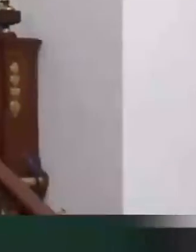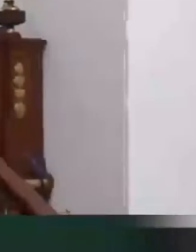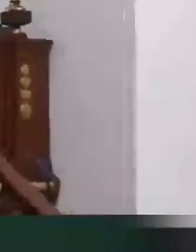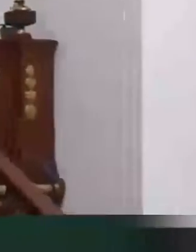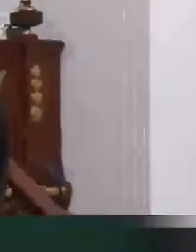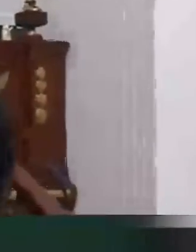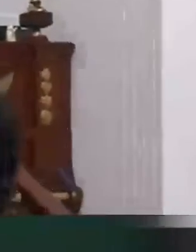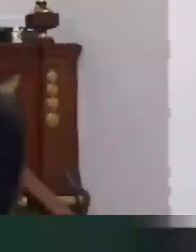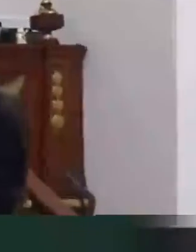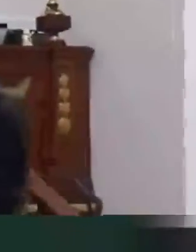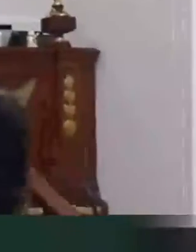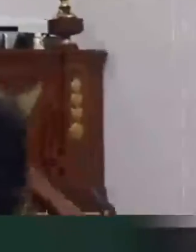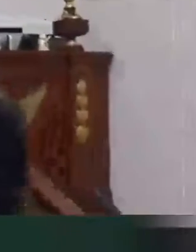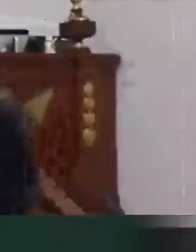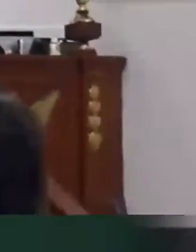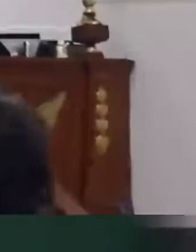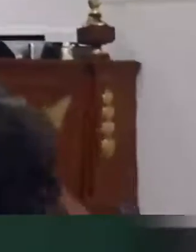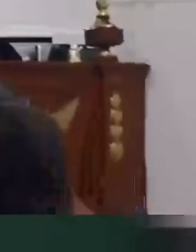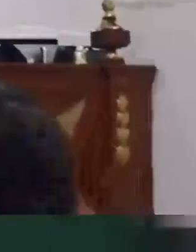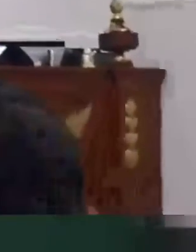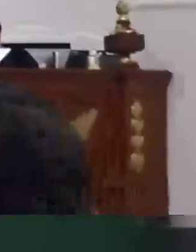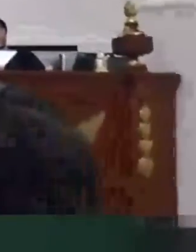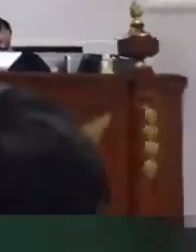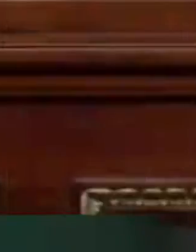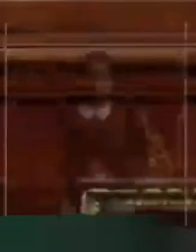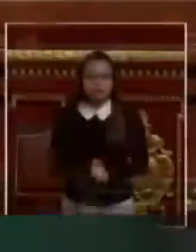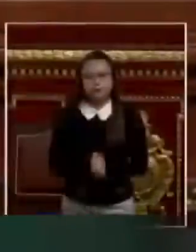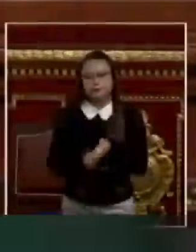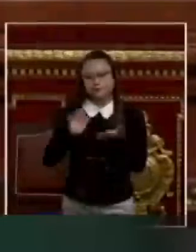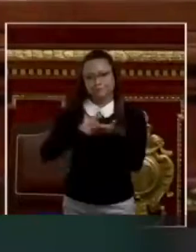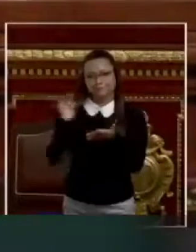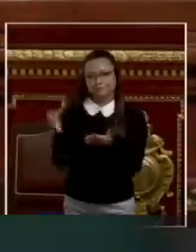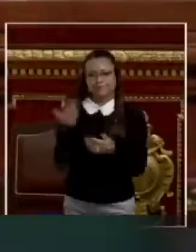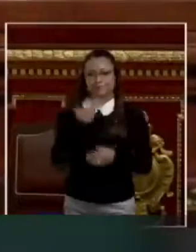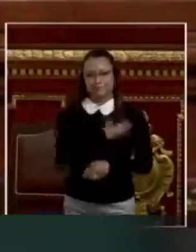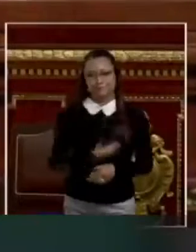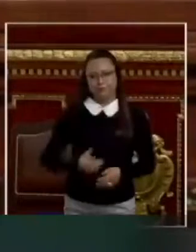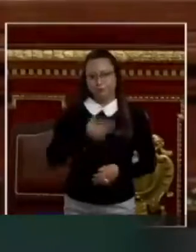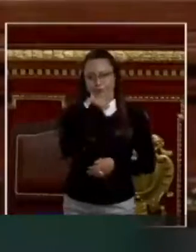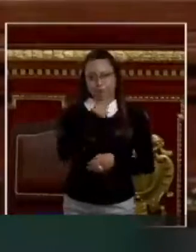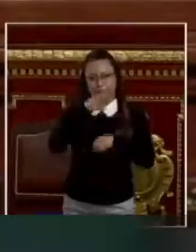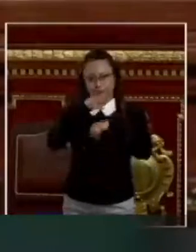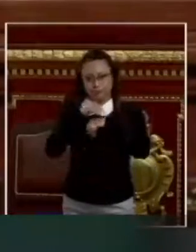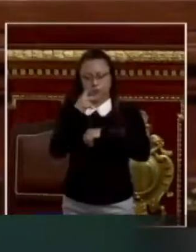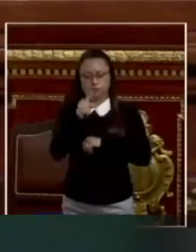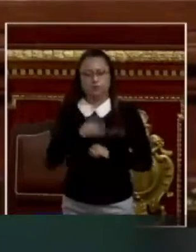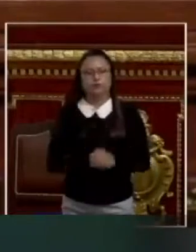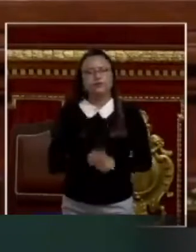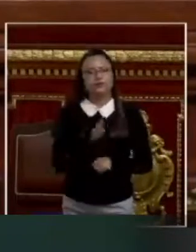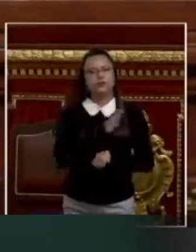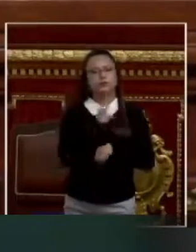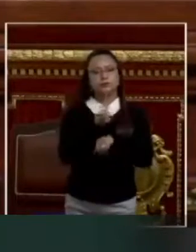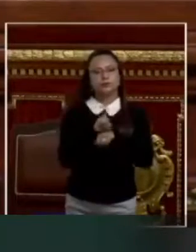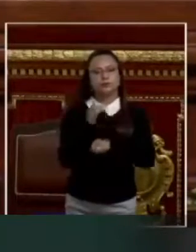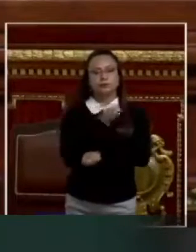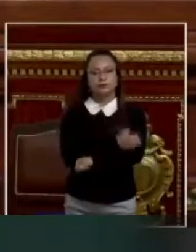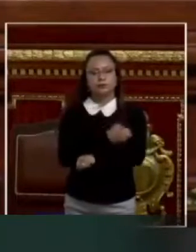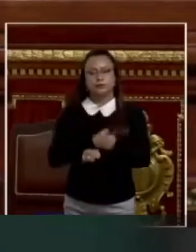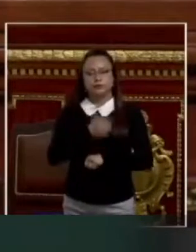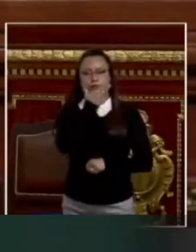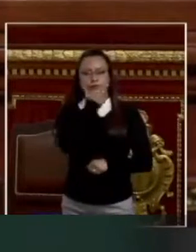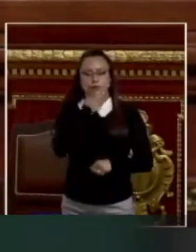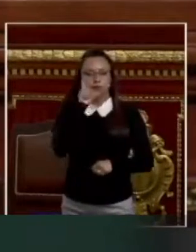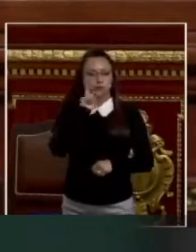con base en datos de la Encuesta Nacional de Consumo de Drogas, Alcohol y Tabaco 2016-2017, que en México hay más de 15.6